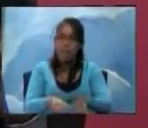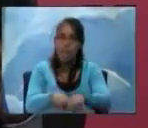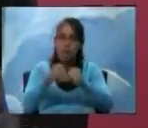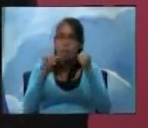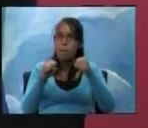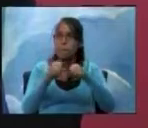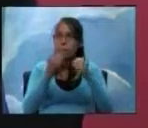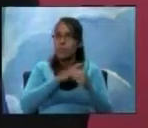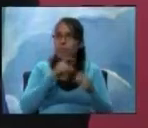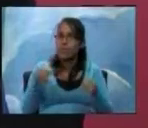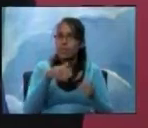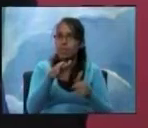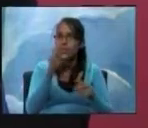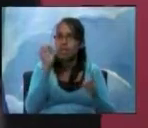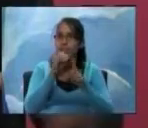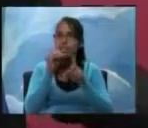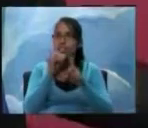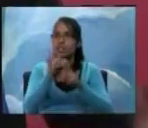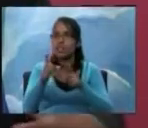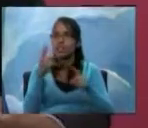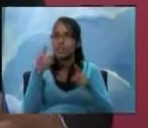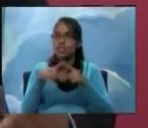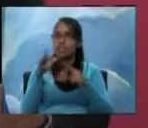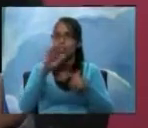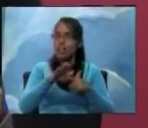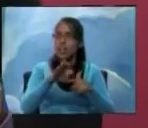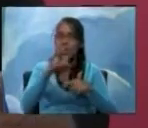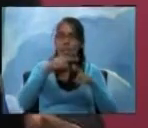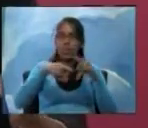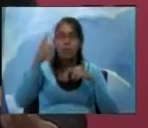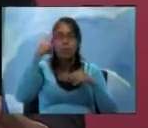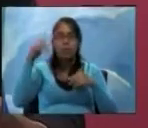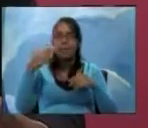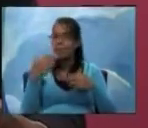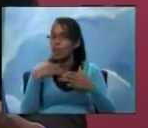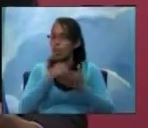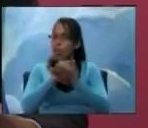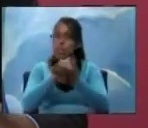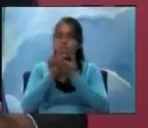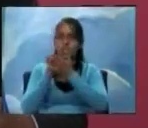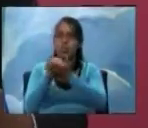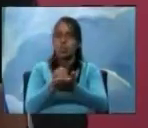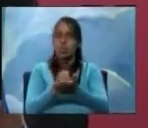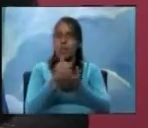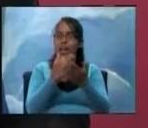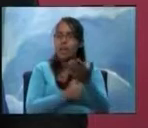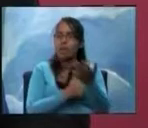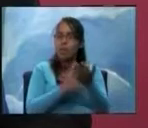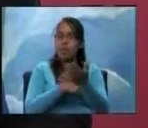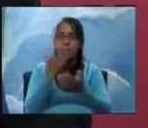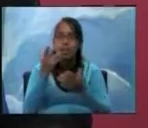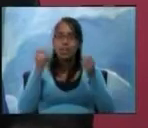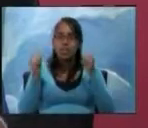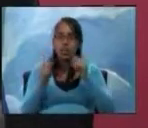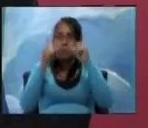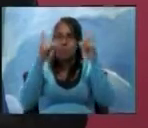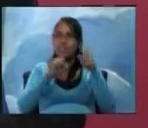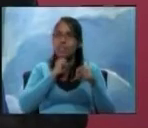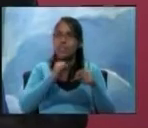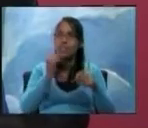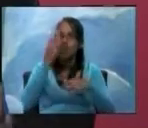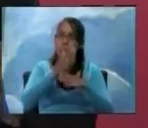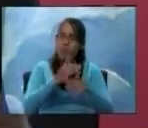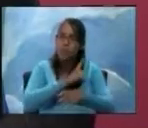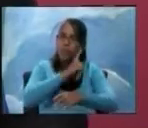rompiendo y llama a los que están también alrededor para que lo ayuden. Hermano, qué sorprendente es que en medio